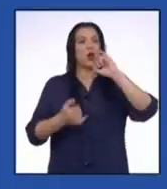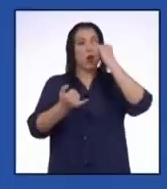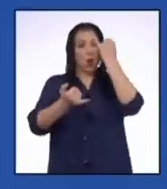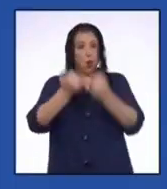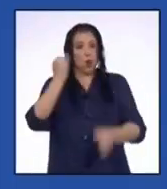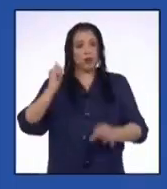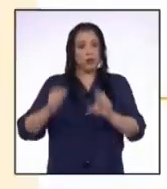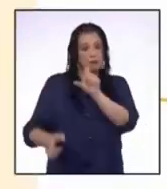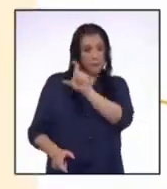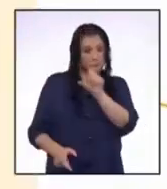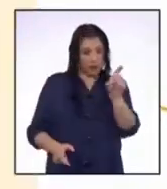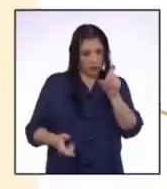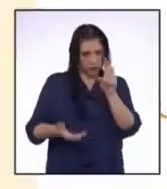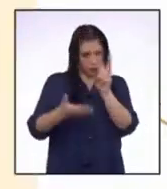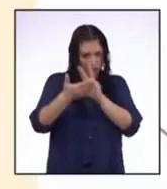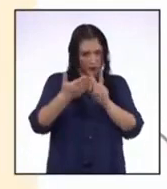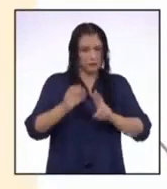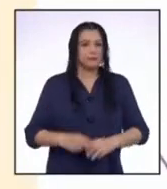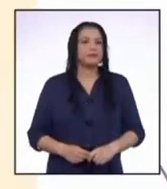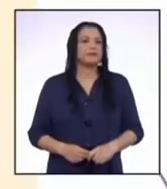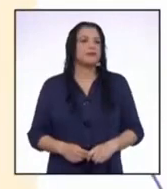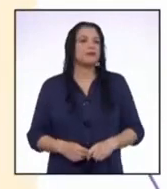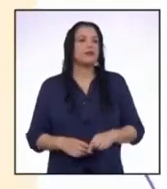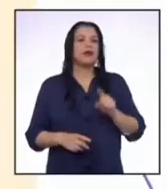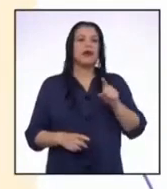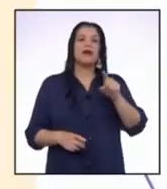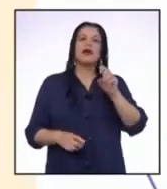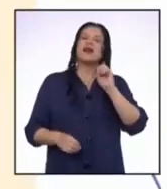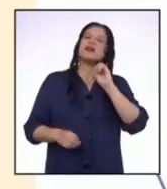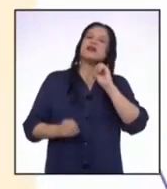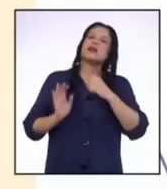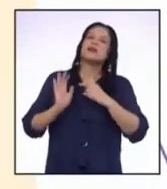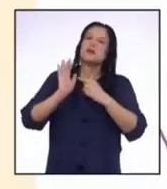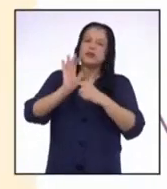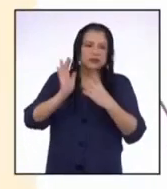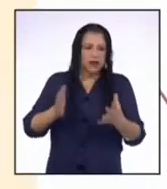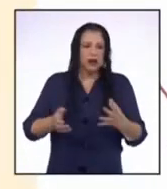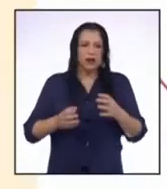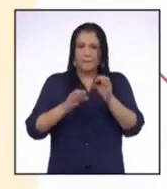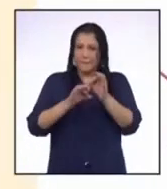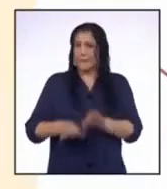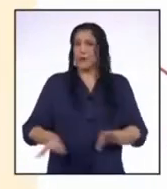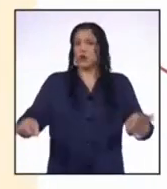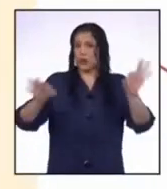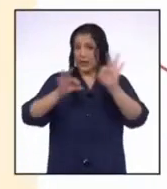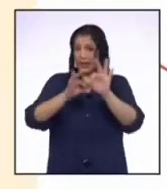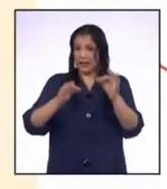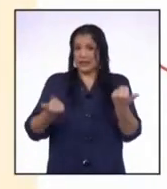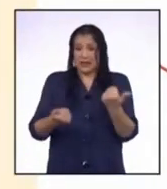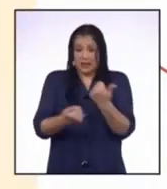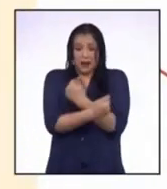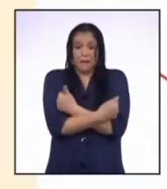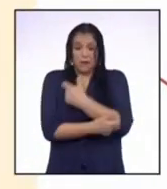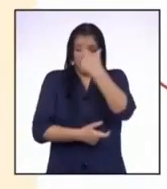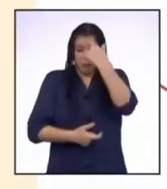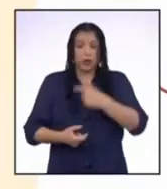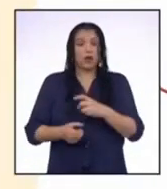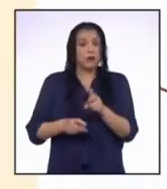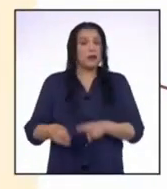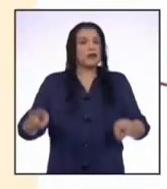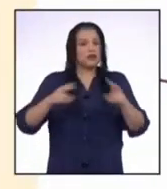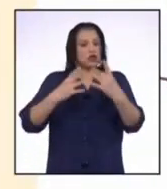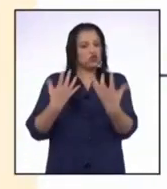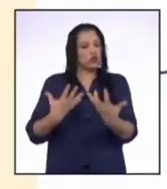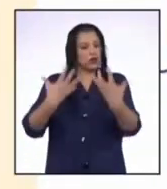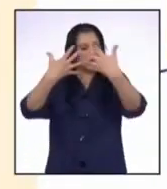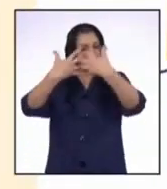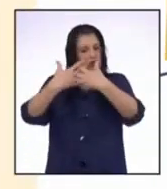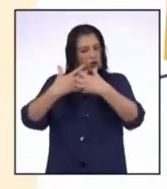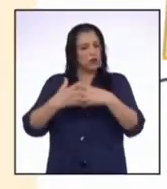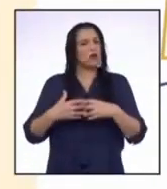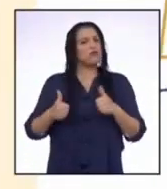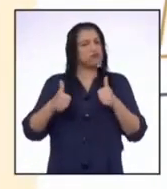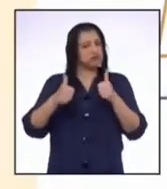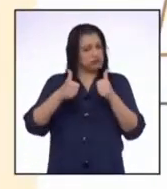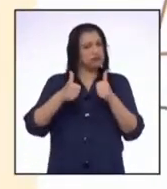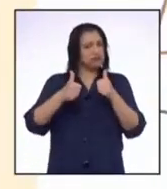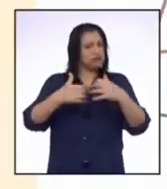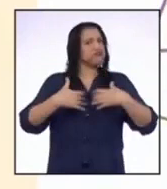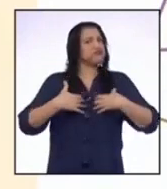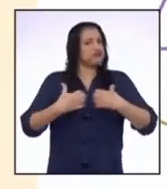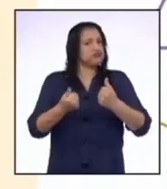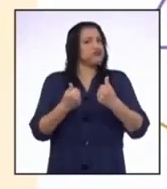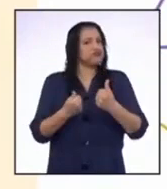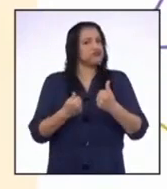párrafo. Se ha puesto de manifiesto la importancia de la autoestima y su relación positiva con el bienestar durante la